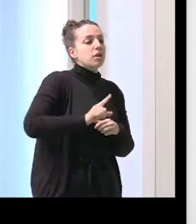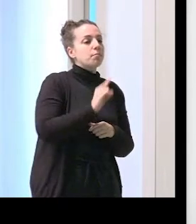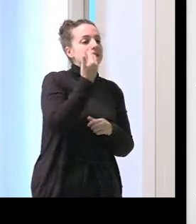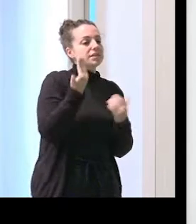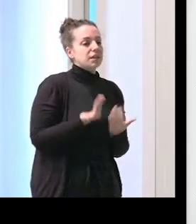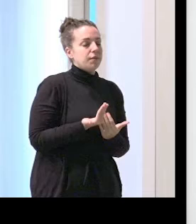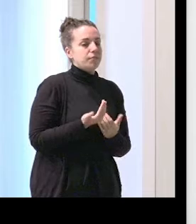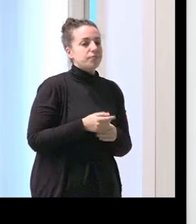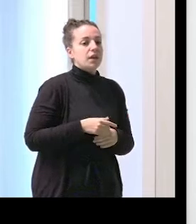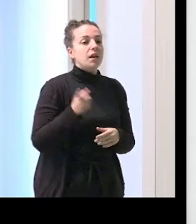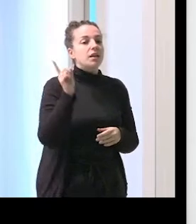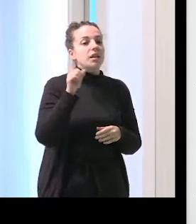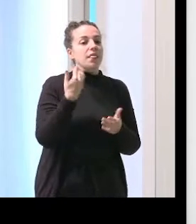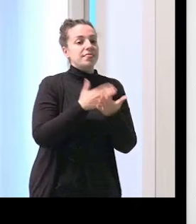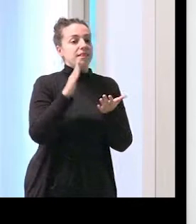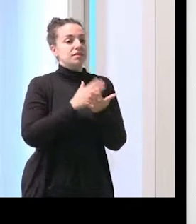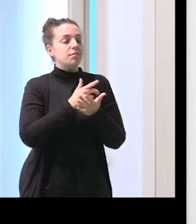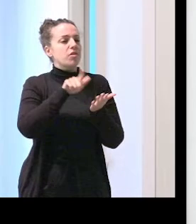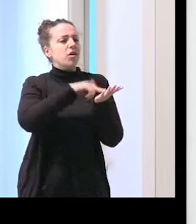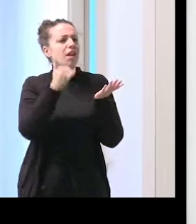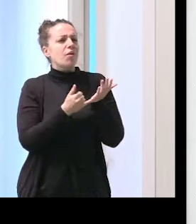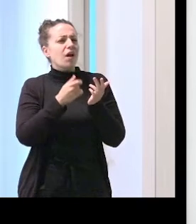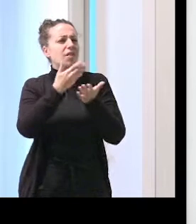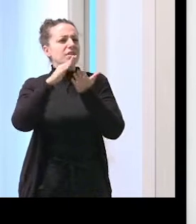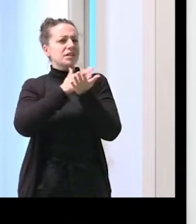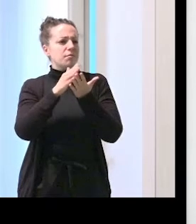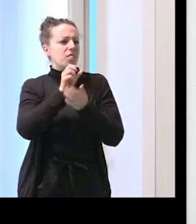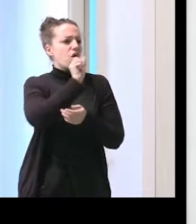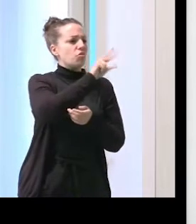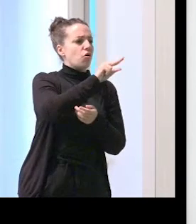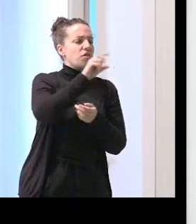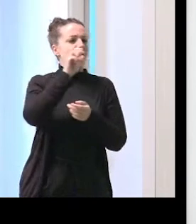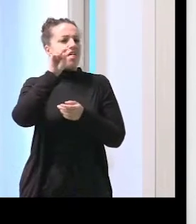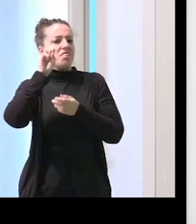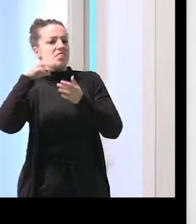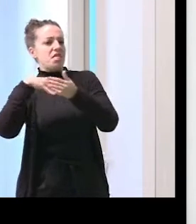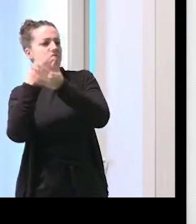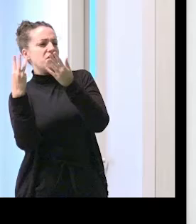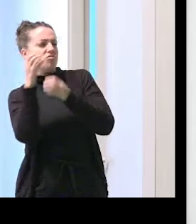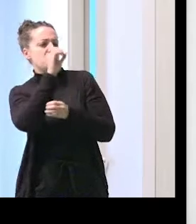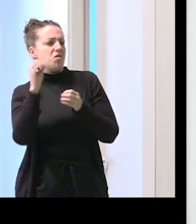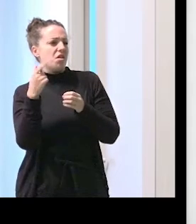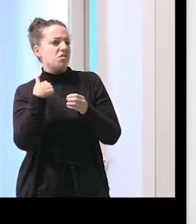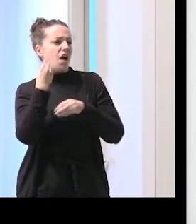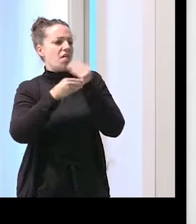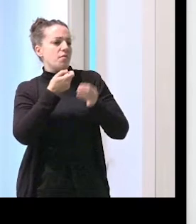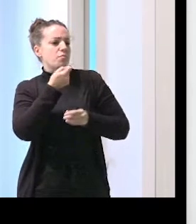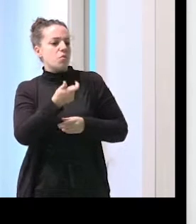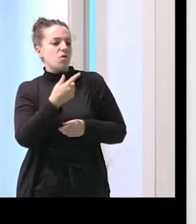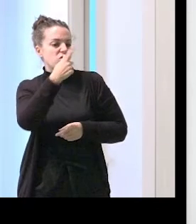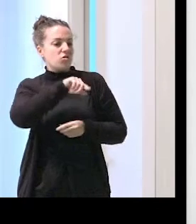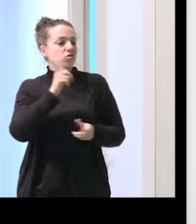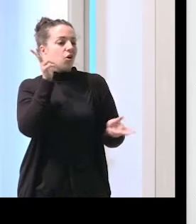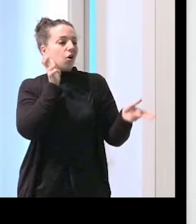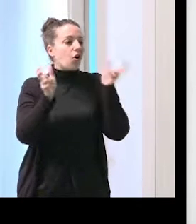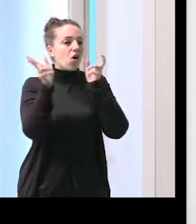por todo ello, mejora la discriminación del lenguaje del 12 al 18%. ¿A qué poco? 12 al 18%. Nosotros no oímos todos, hacemos